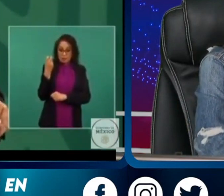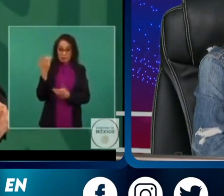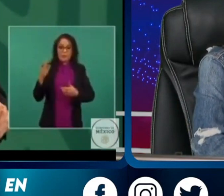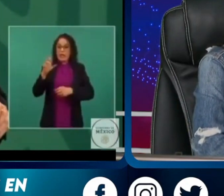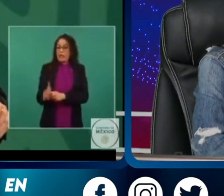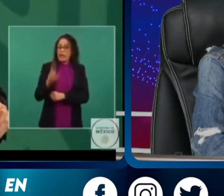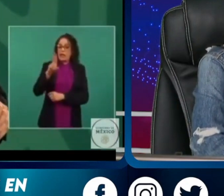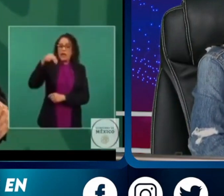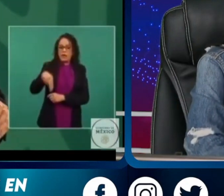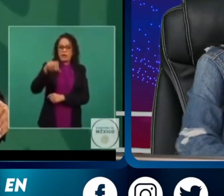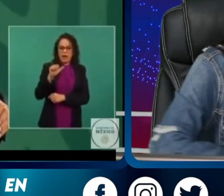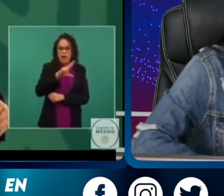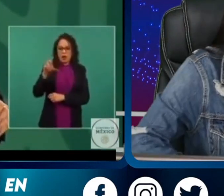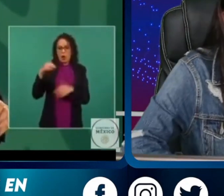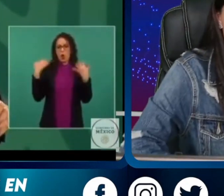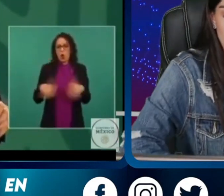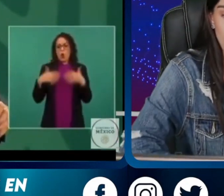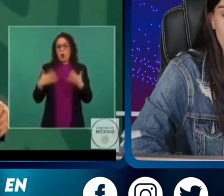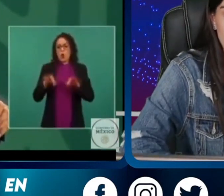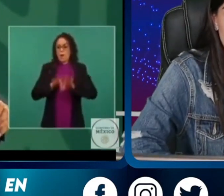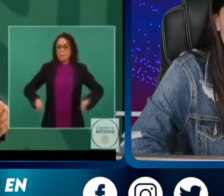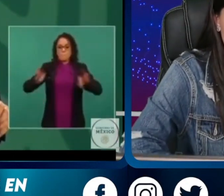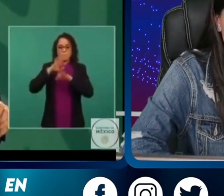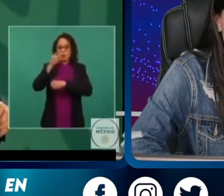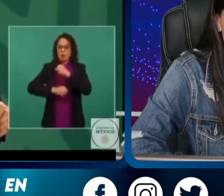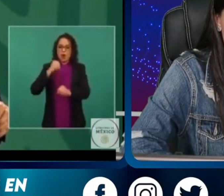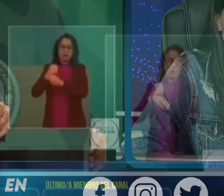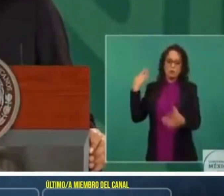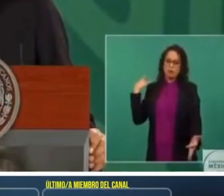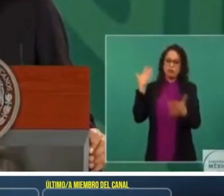Doctor Narro, una gran influencia en la UNAM de años.